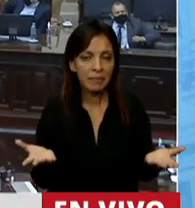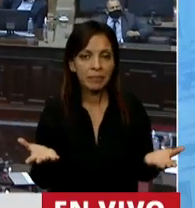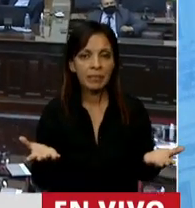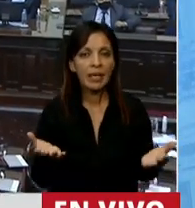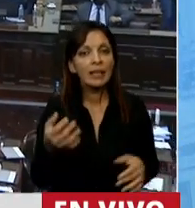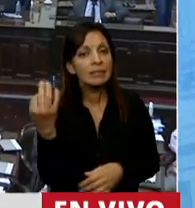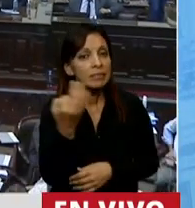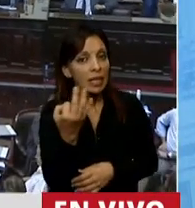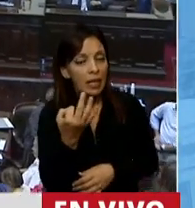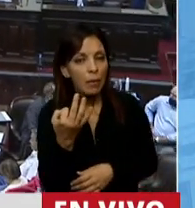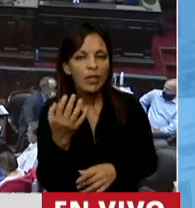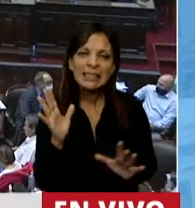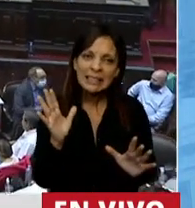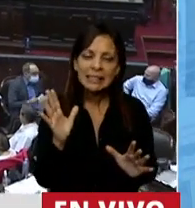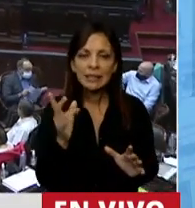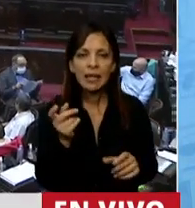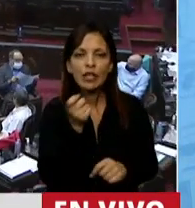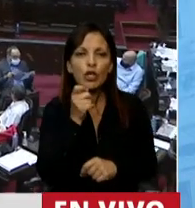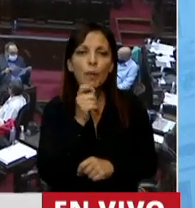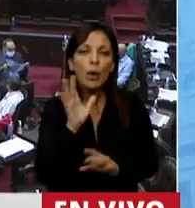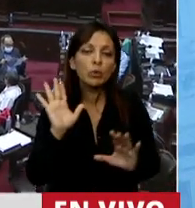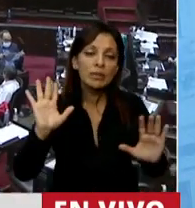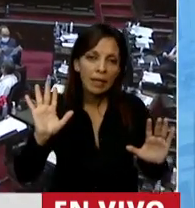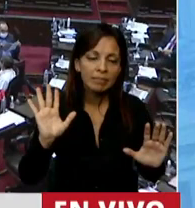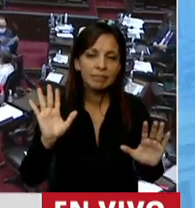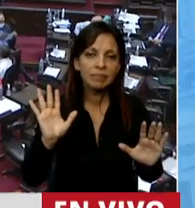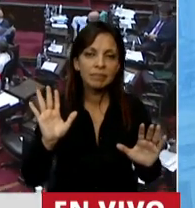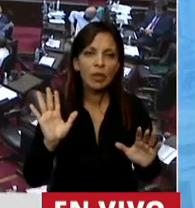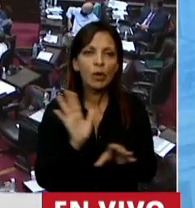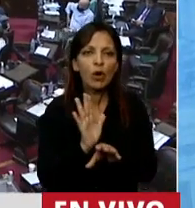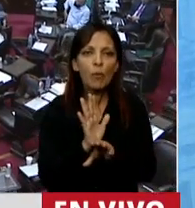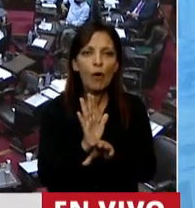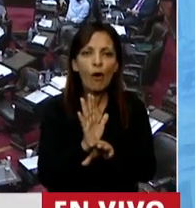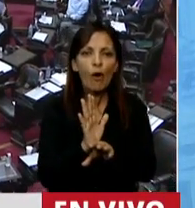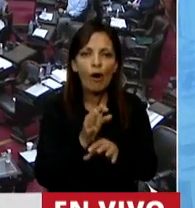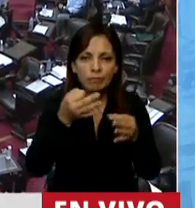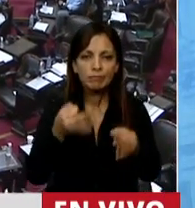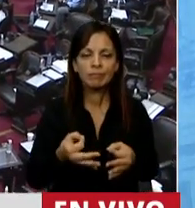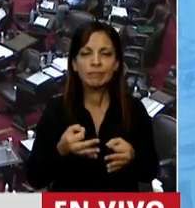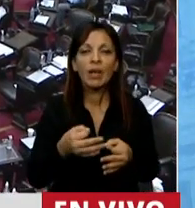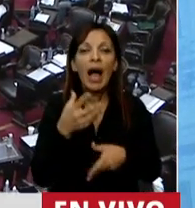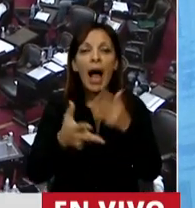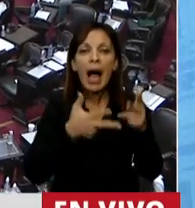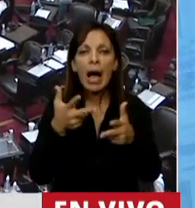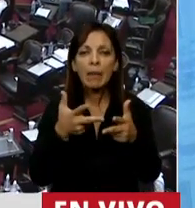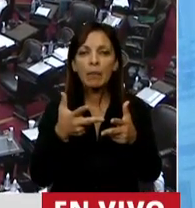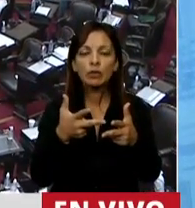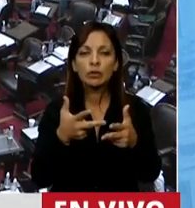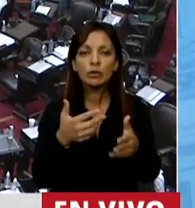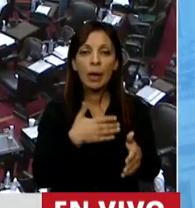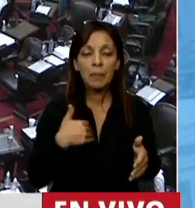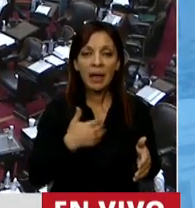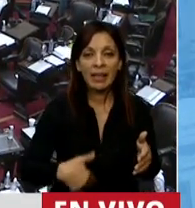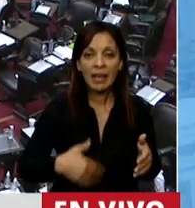Sería bueno, y esto no me gustaría que quedara como tácito, cuando hablamos de que la maternidad tiene